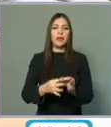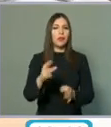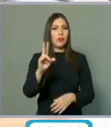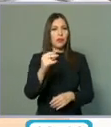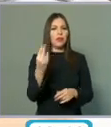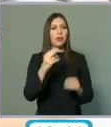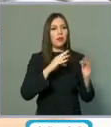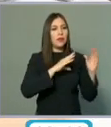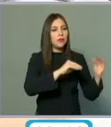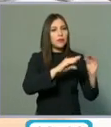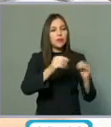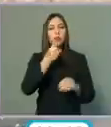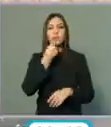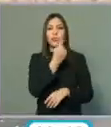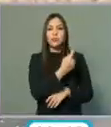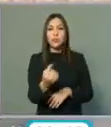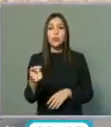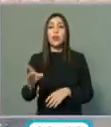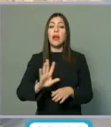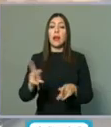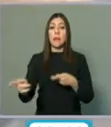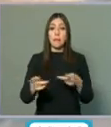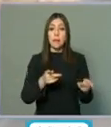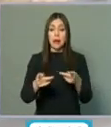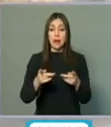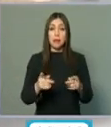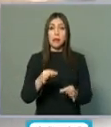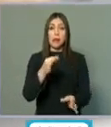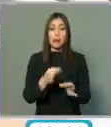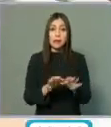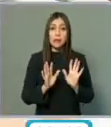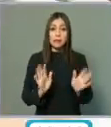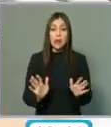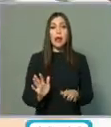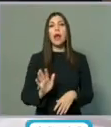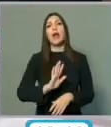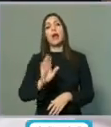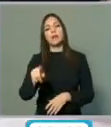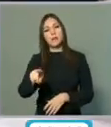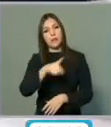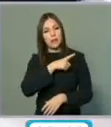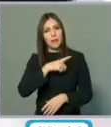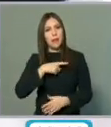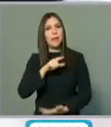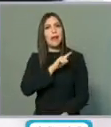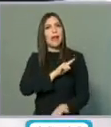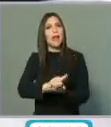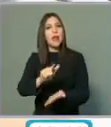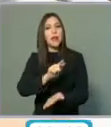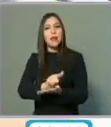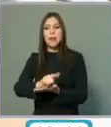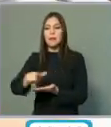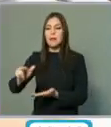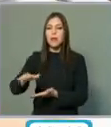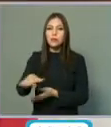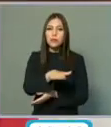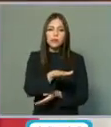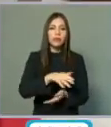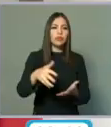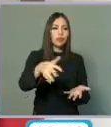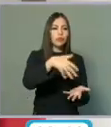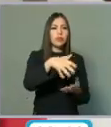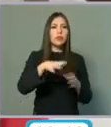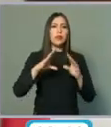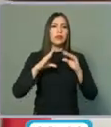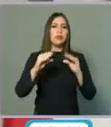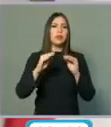también enseñarles a los chiquitos, bueno, ya terminaste de cocinar, ahora vamos a limpiar. exactamente a limpiar. Es como una enseñanza de vida, ¿verdad?